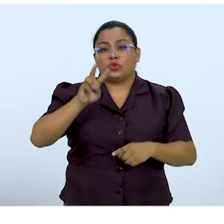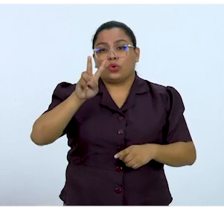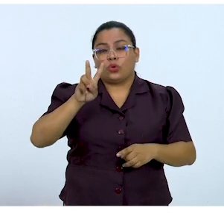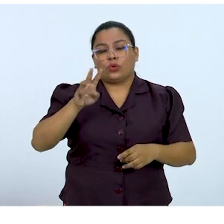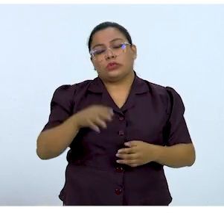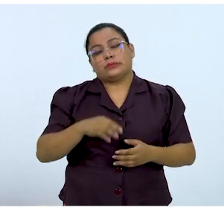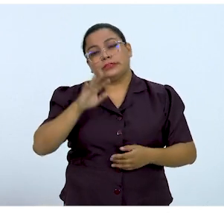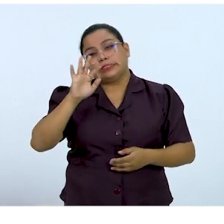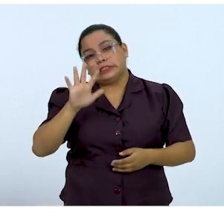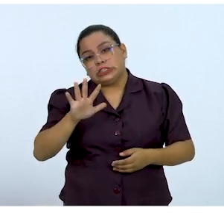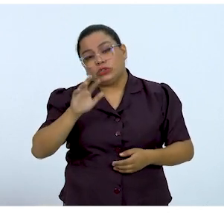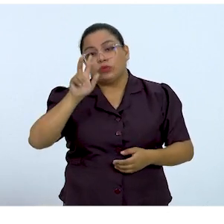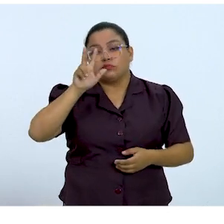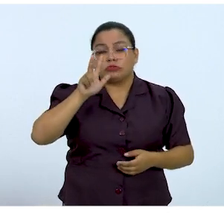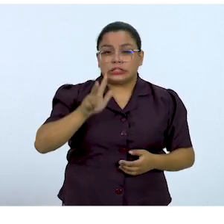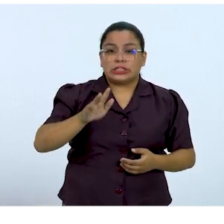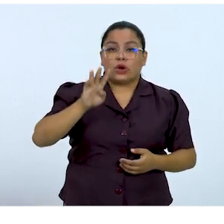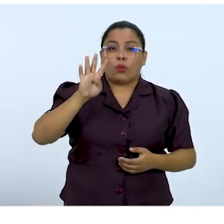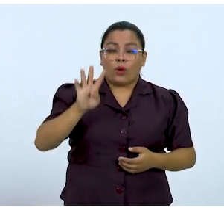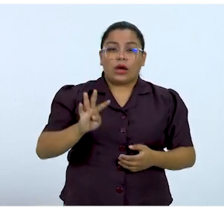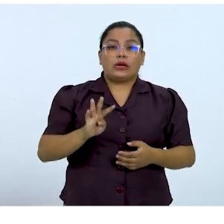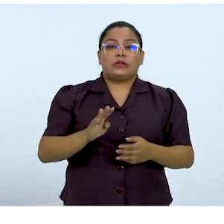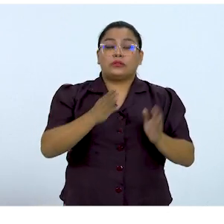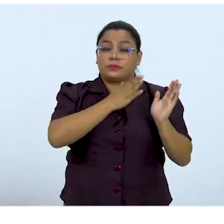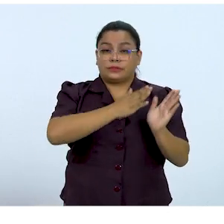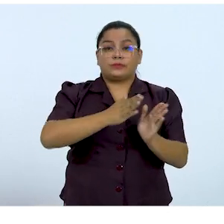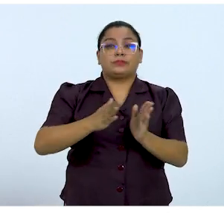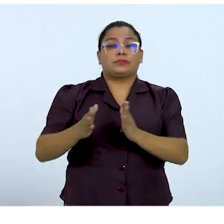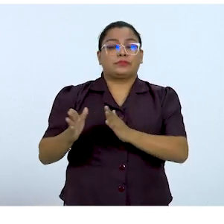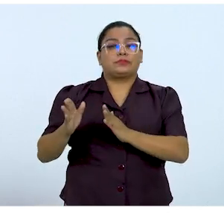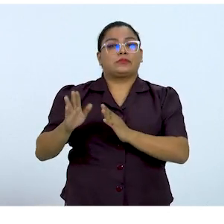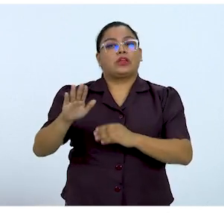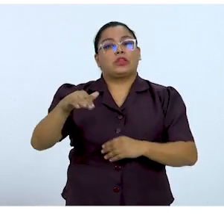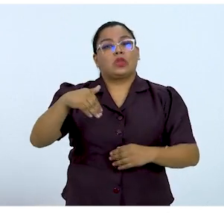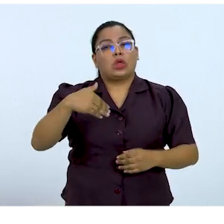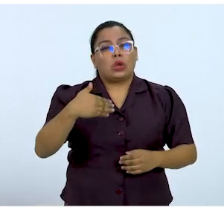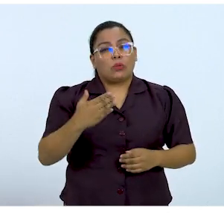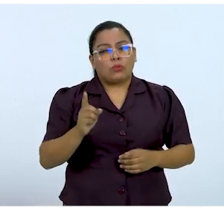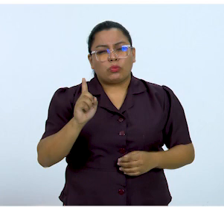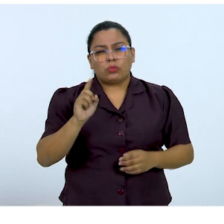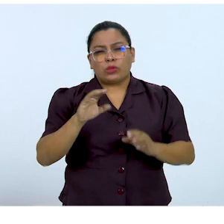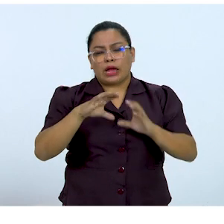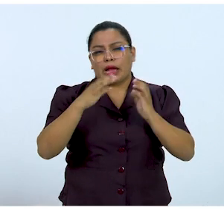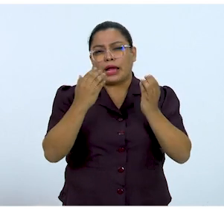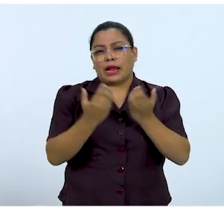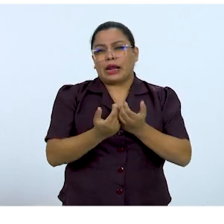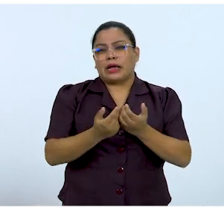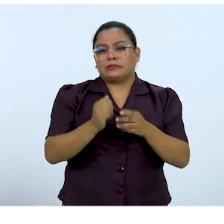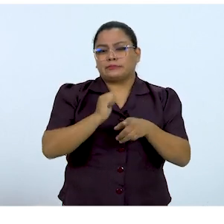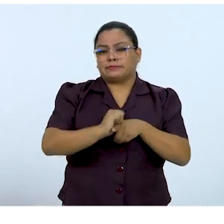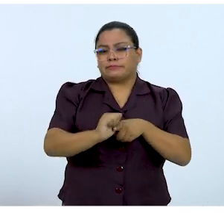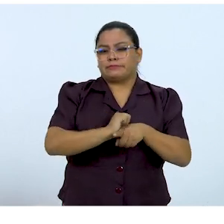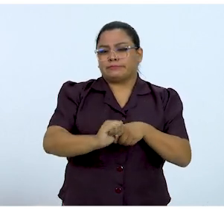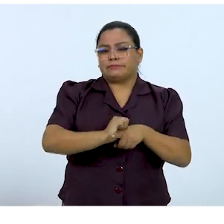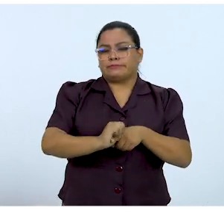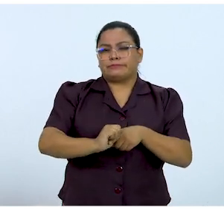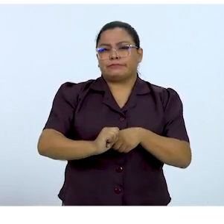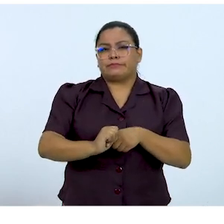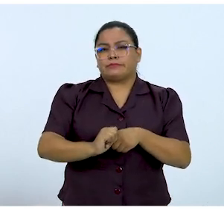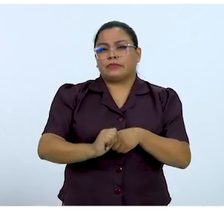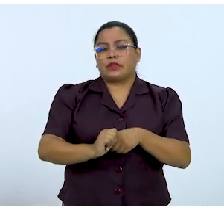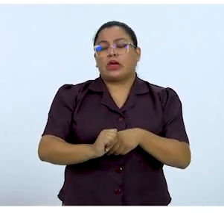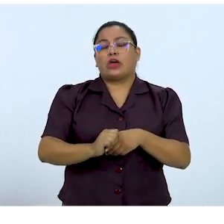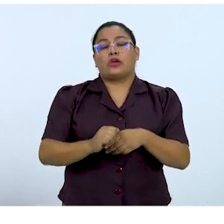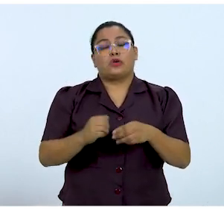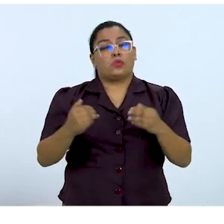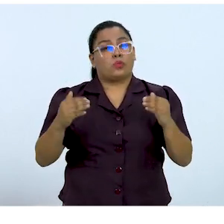2, 5, 3 y 4, en ese orden. Luego un par de clases para practicar esas tablas